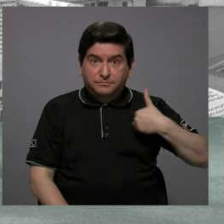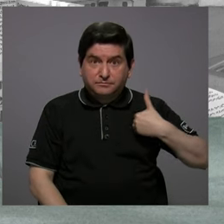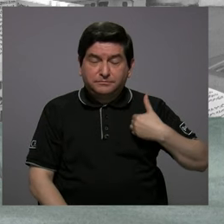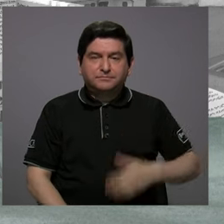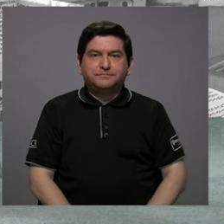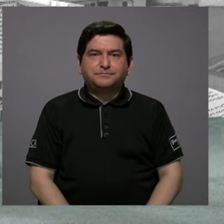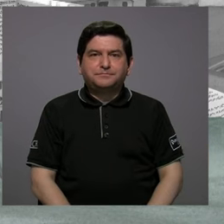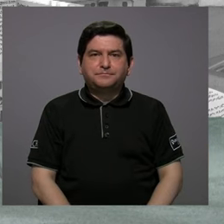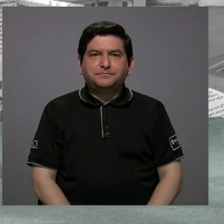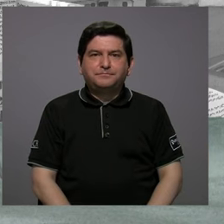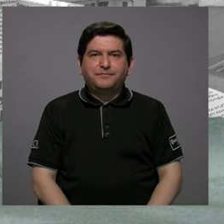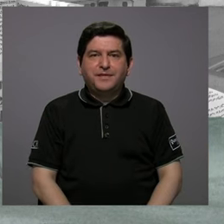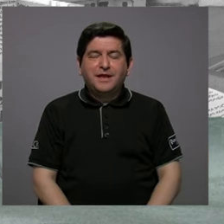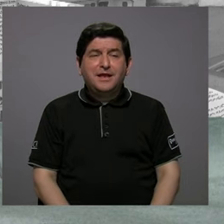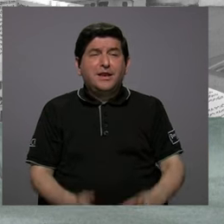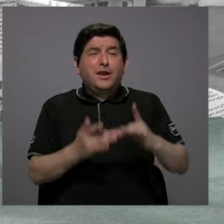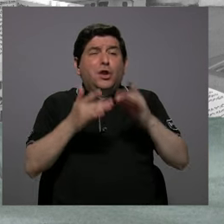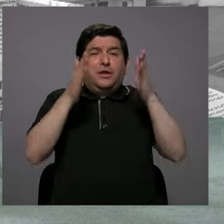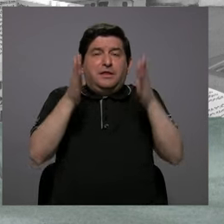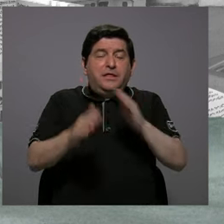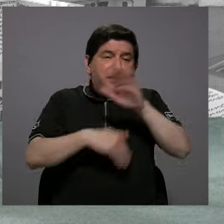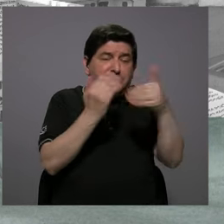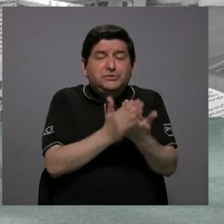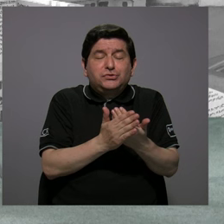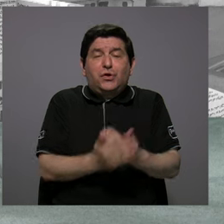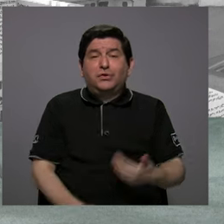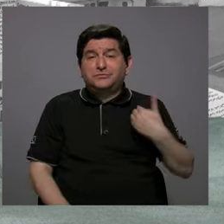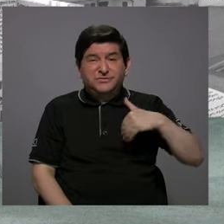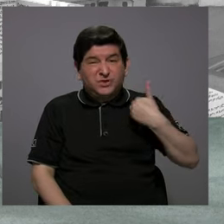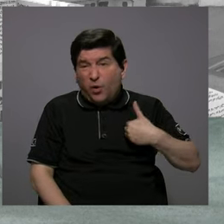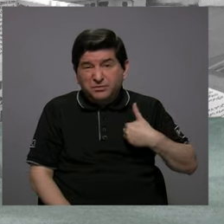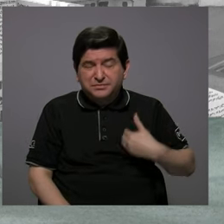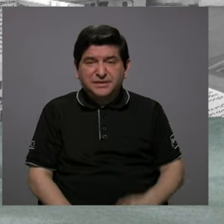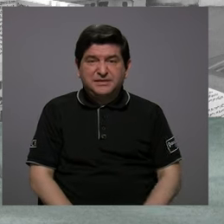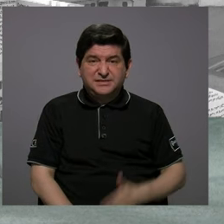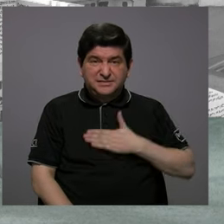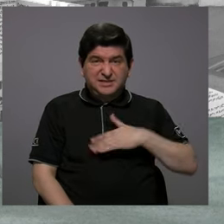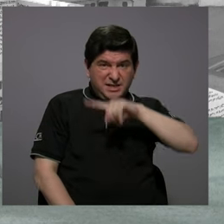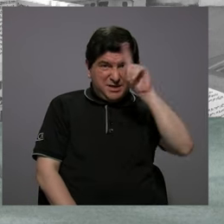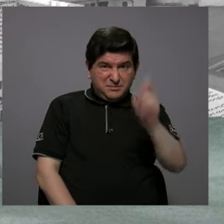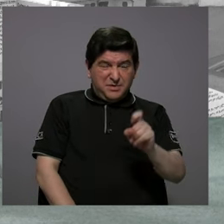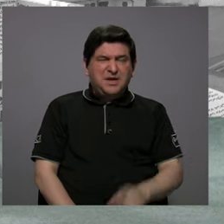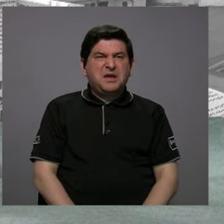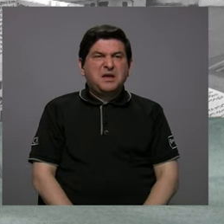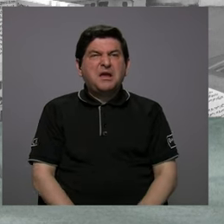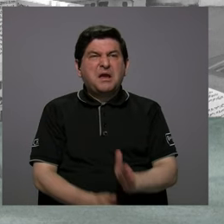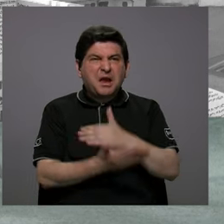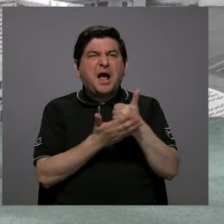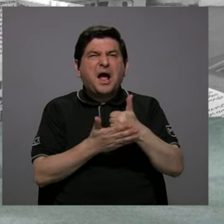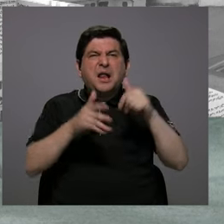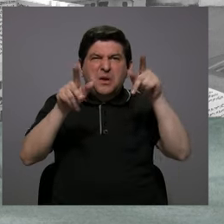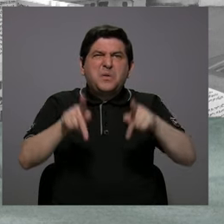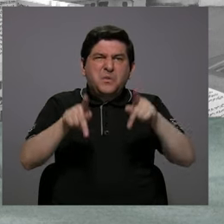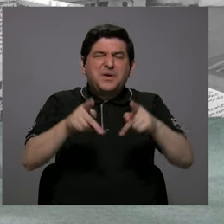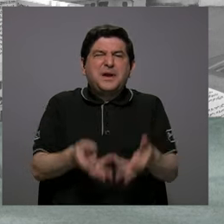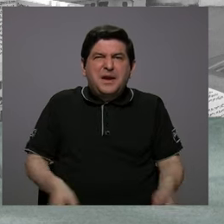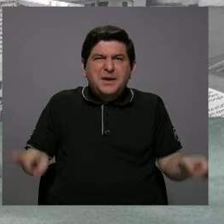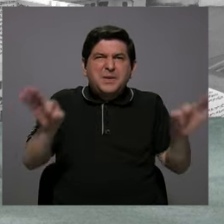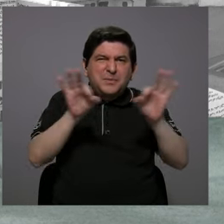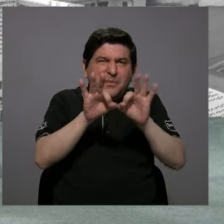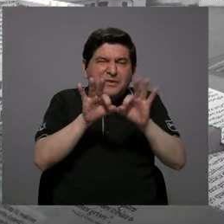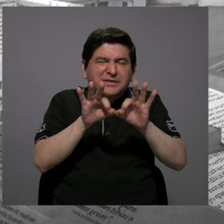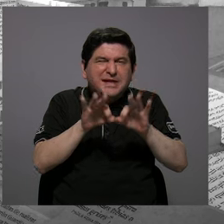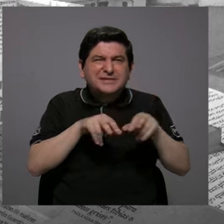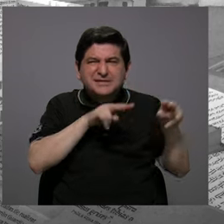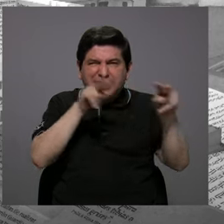nuestros buru en estos temas son todos hombres no yo si me preguntas hay alguna referente que tengas en vigilancia